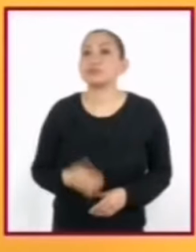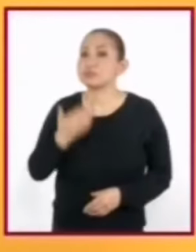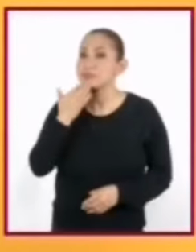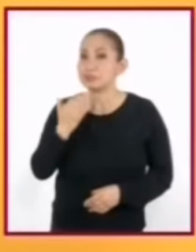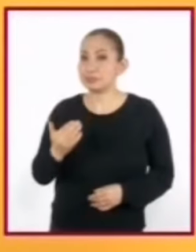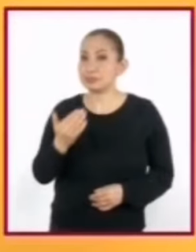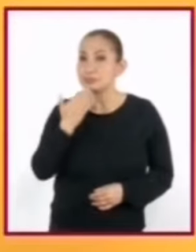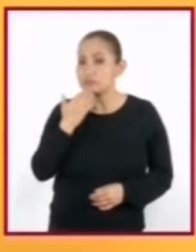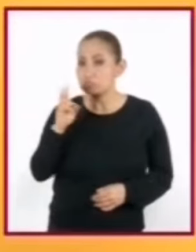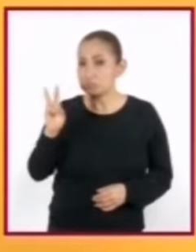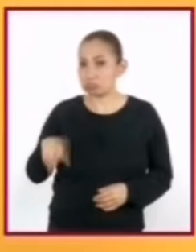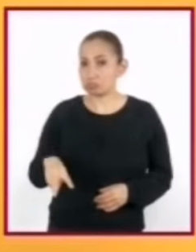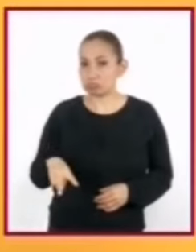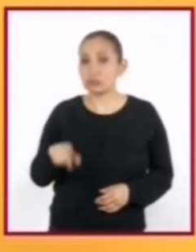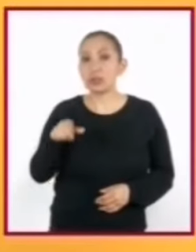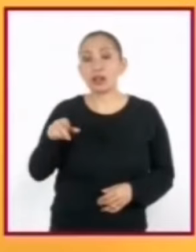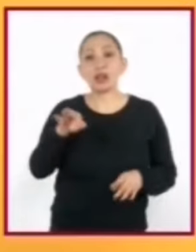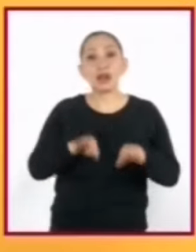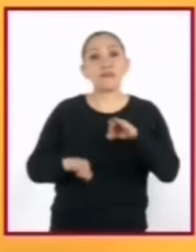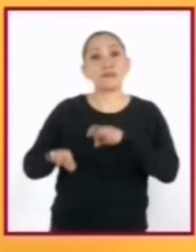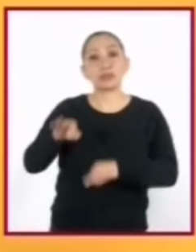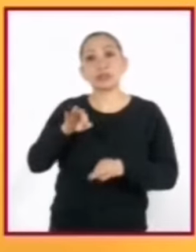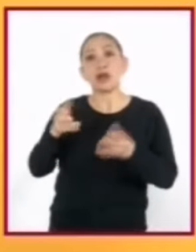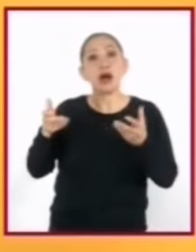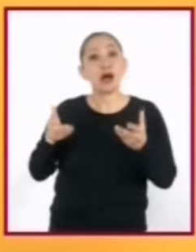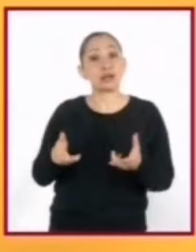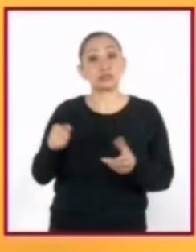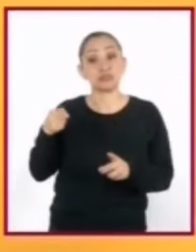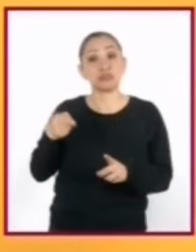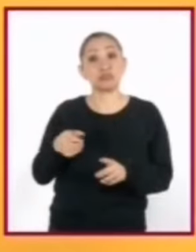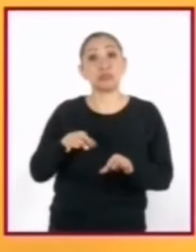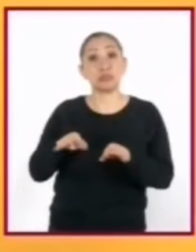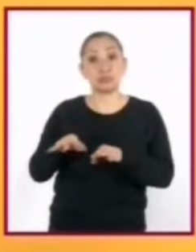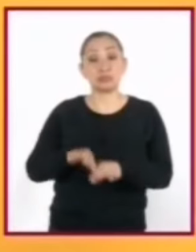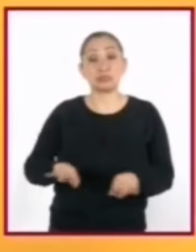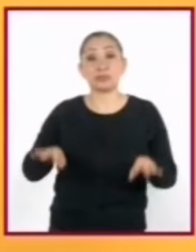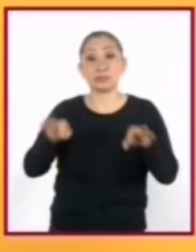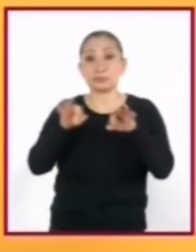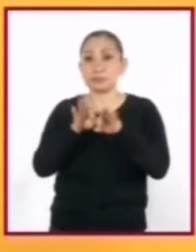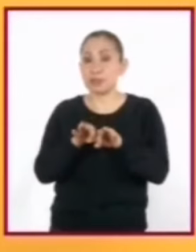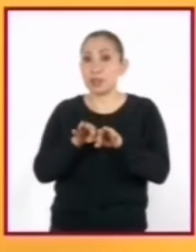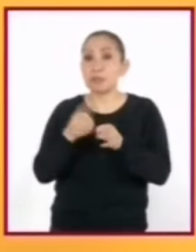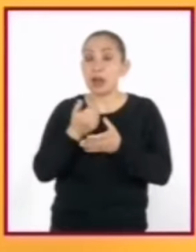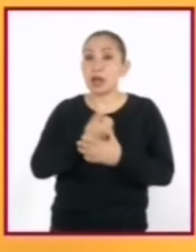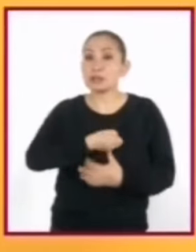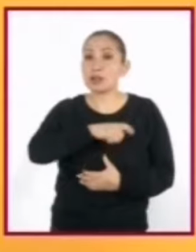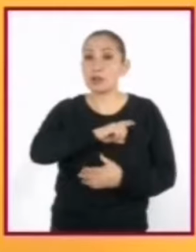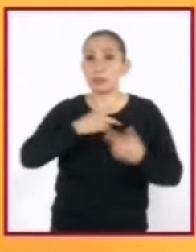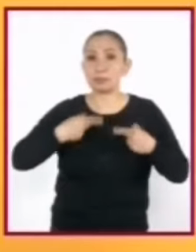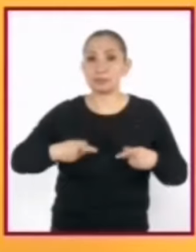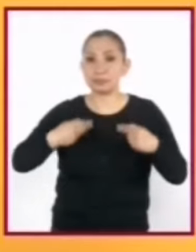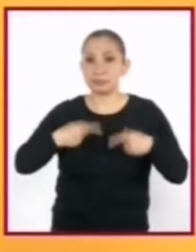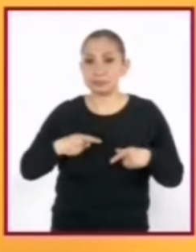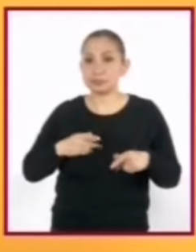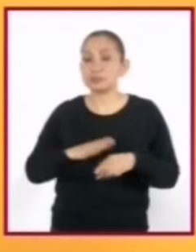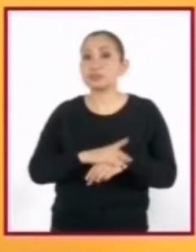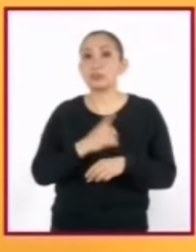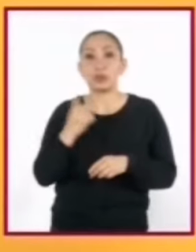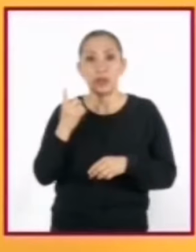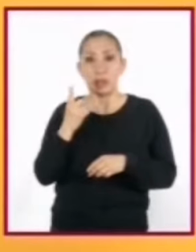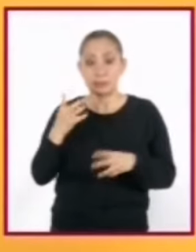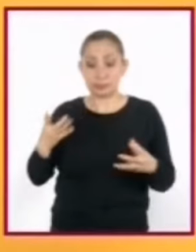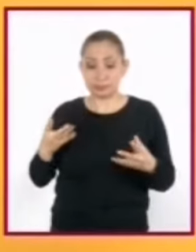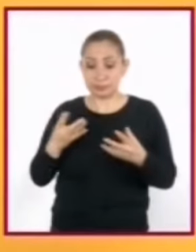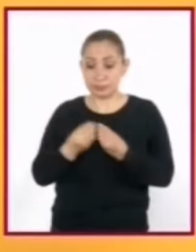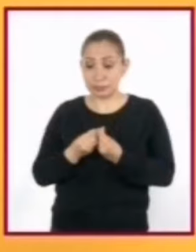bien. Sin duda alguna, la física desempeña un papel muy importante en la salud de las personas, ya que al